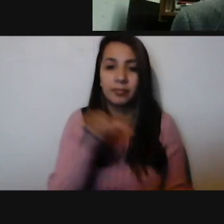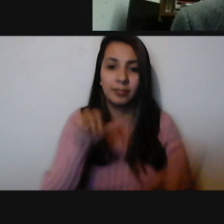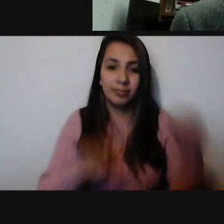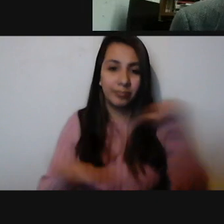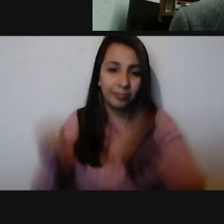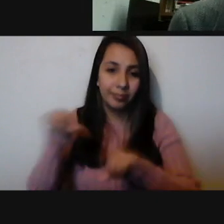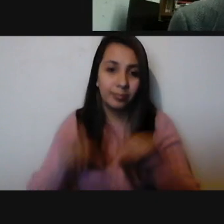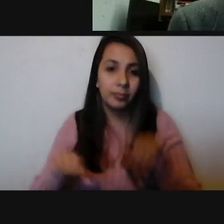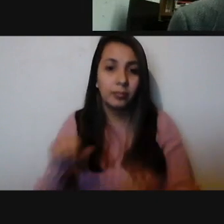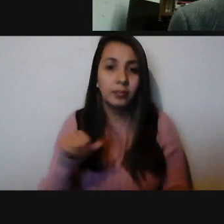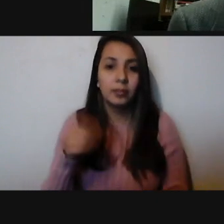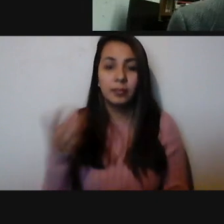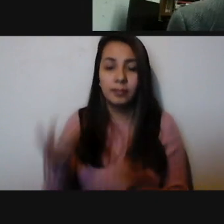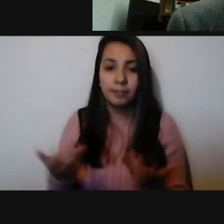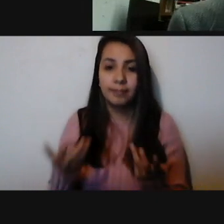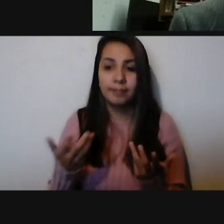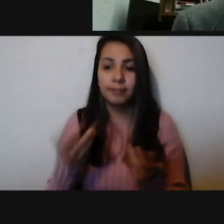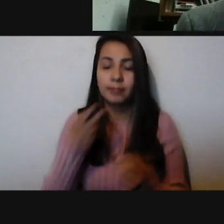hicieron caso tampoco